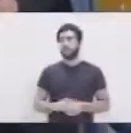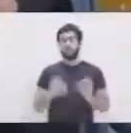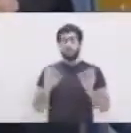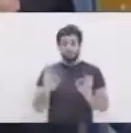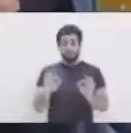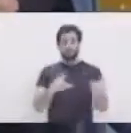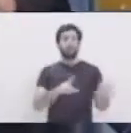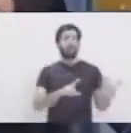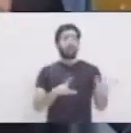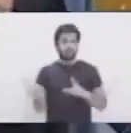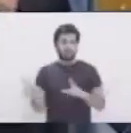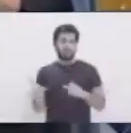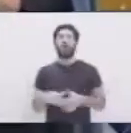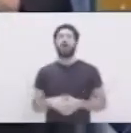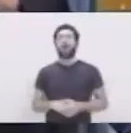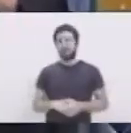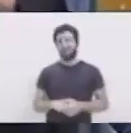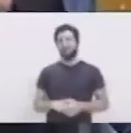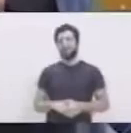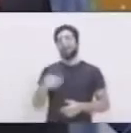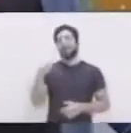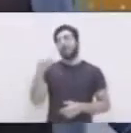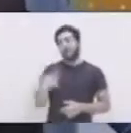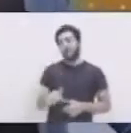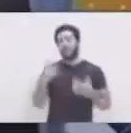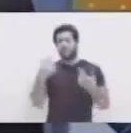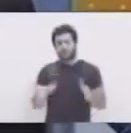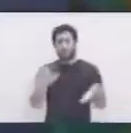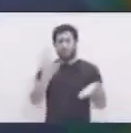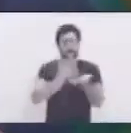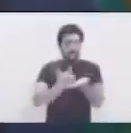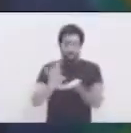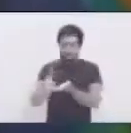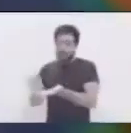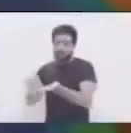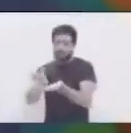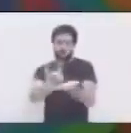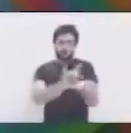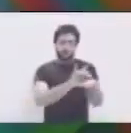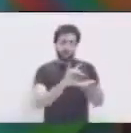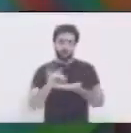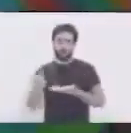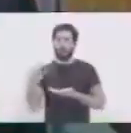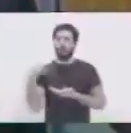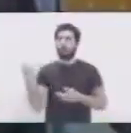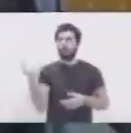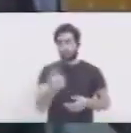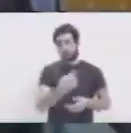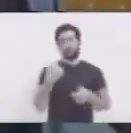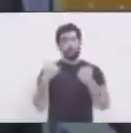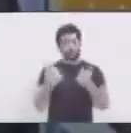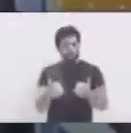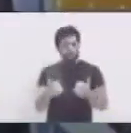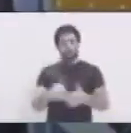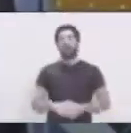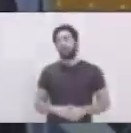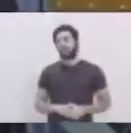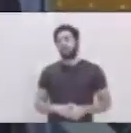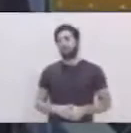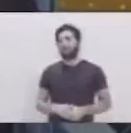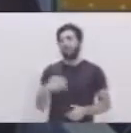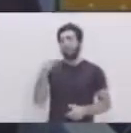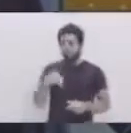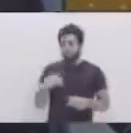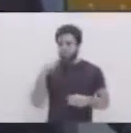Y listo. Ahora nos toca unir todas nuestras piezas. ¿Me ayudas? Perfecto, me parece. Muy bien, ahora vamos a armar